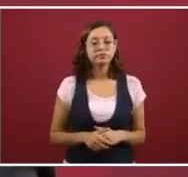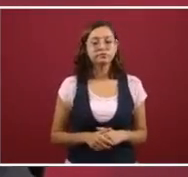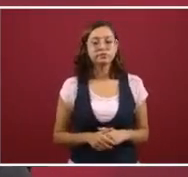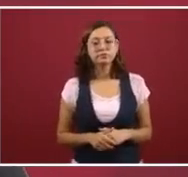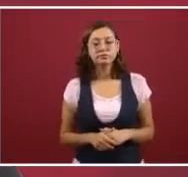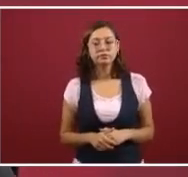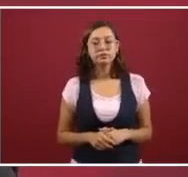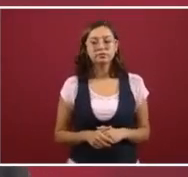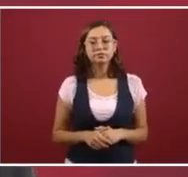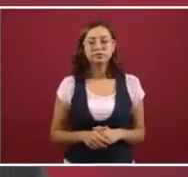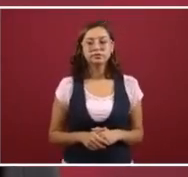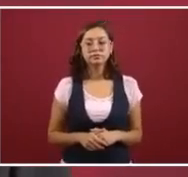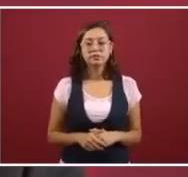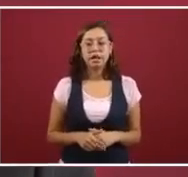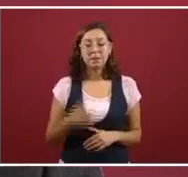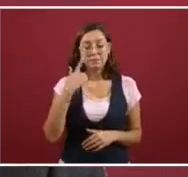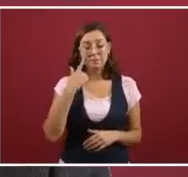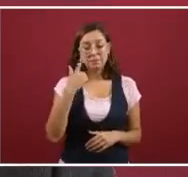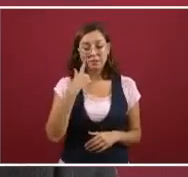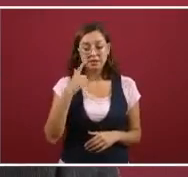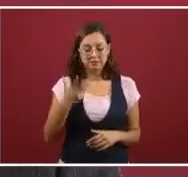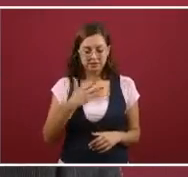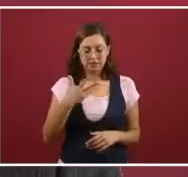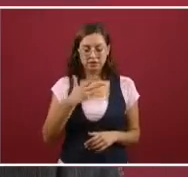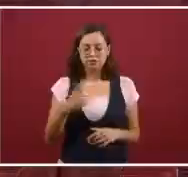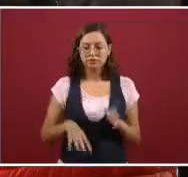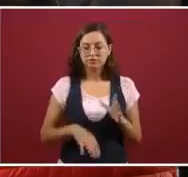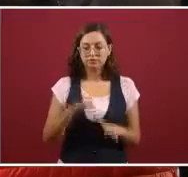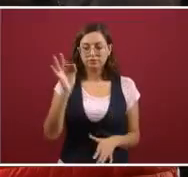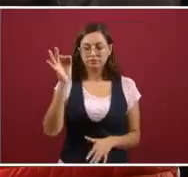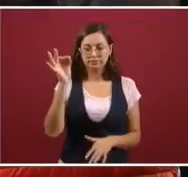a propósito, mira lo que tengo yo aquí.